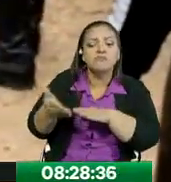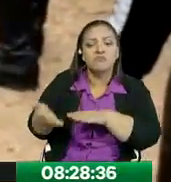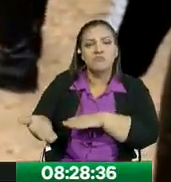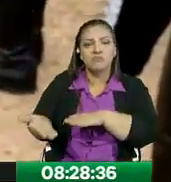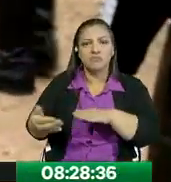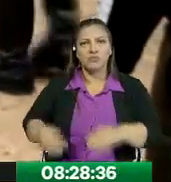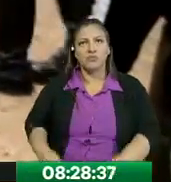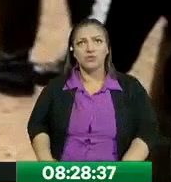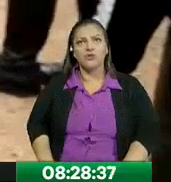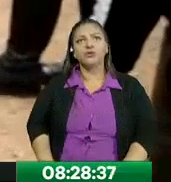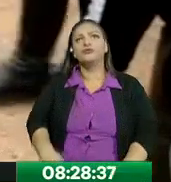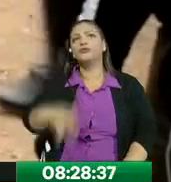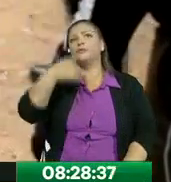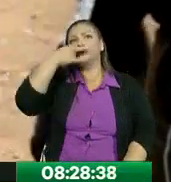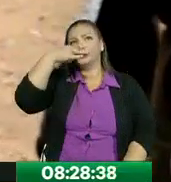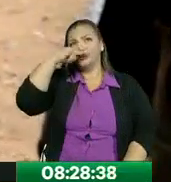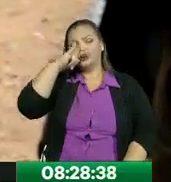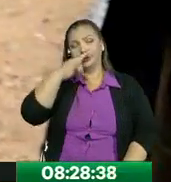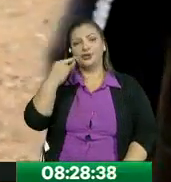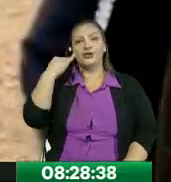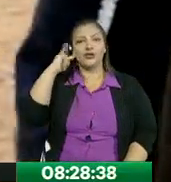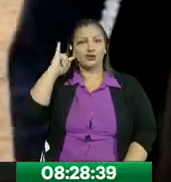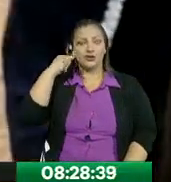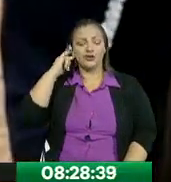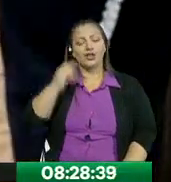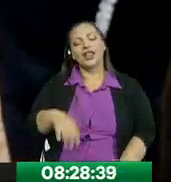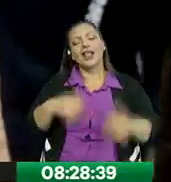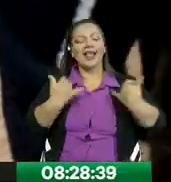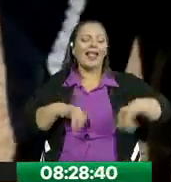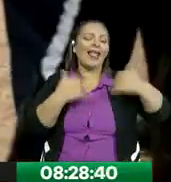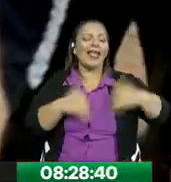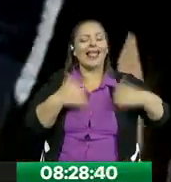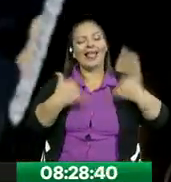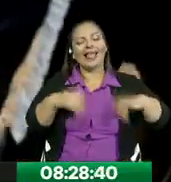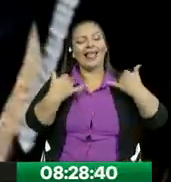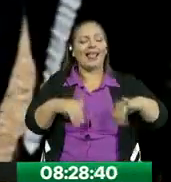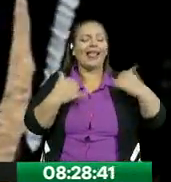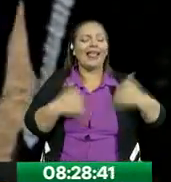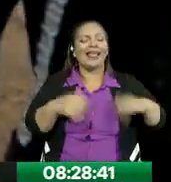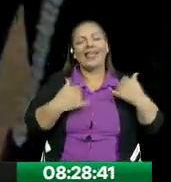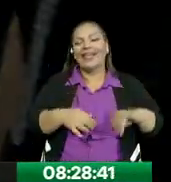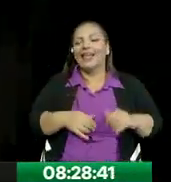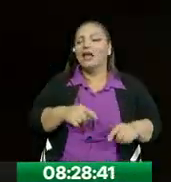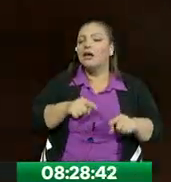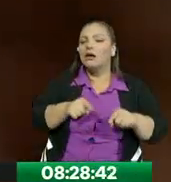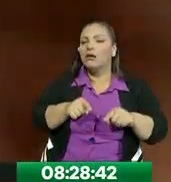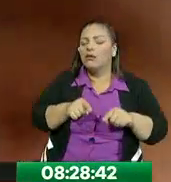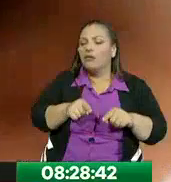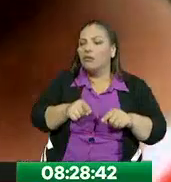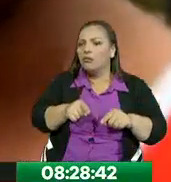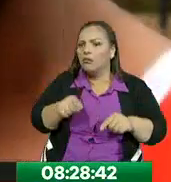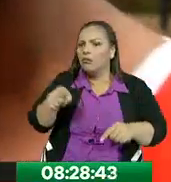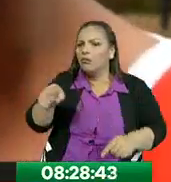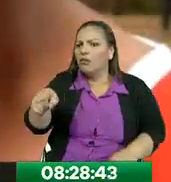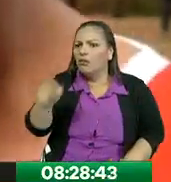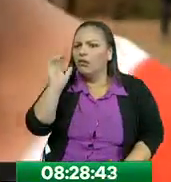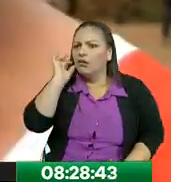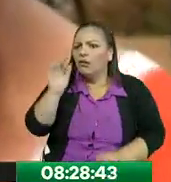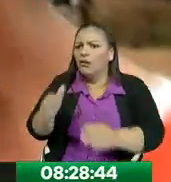Varios niños que jugaban cerca del sitio dieron la alerta a los ciudadanos, que llamaron a las autoridades.